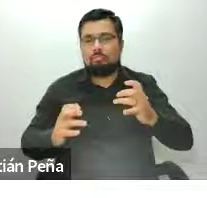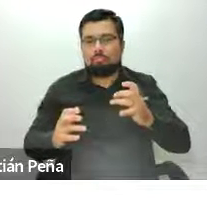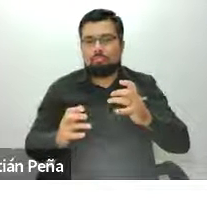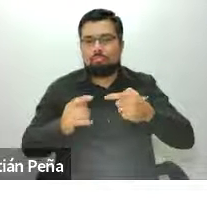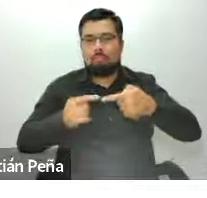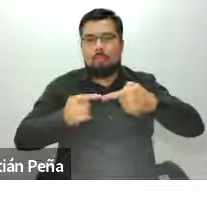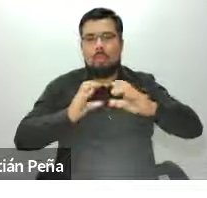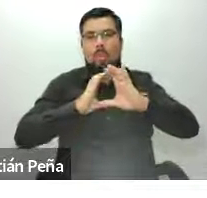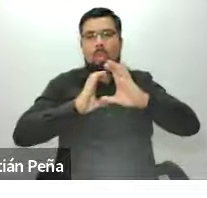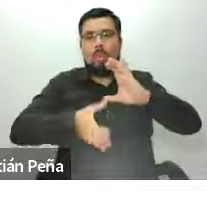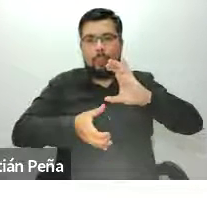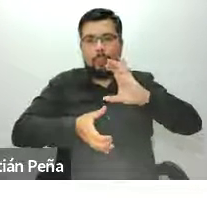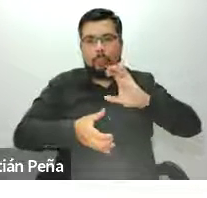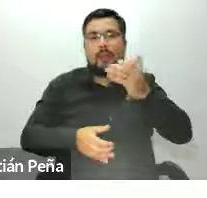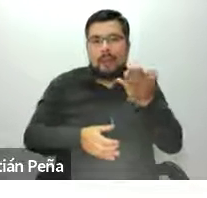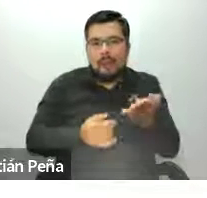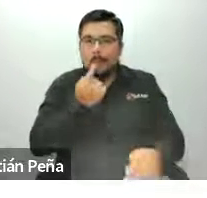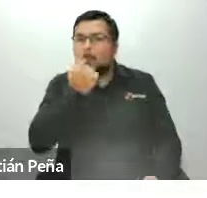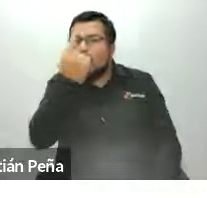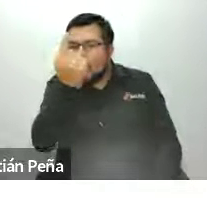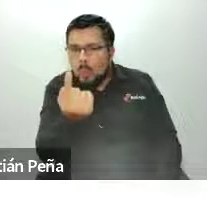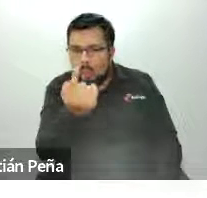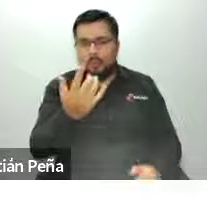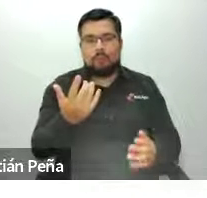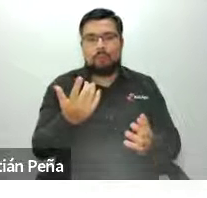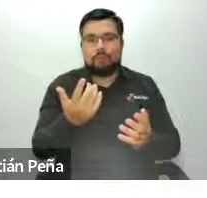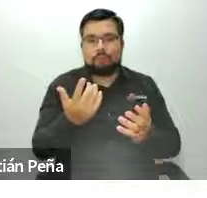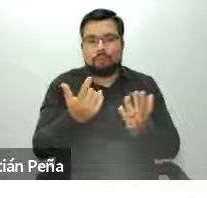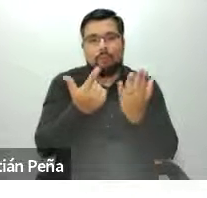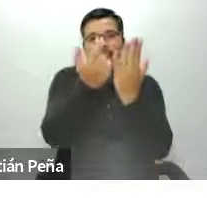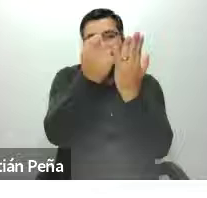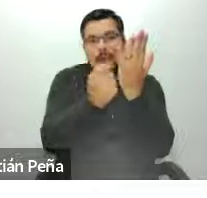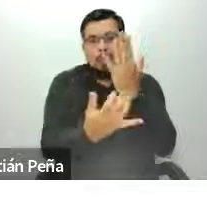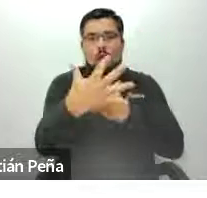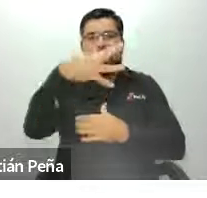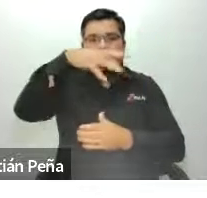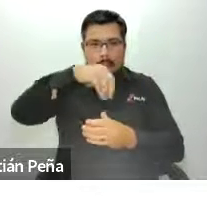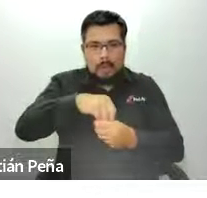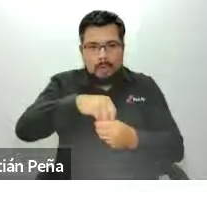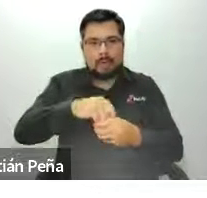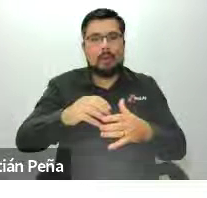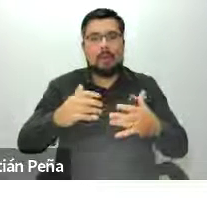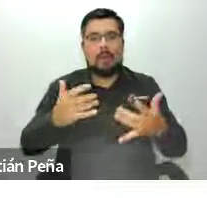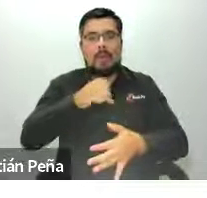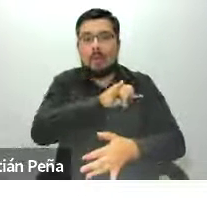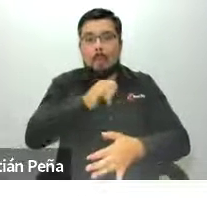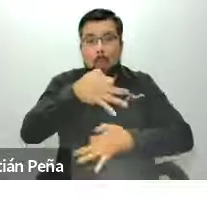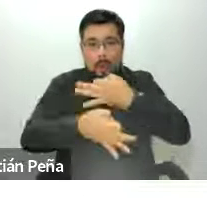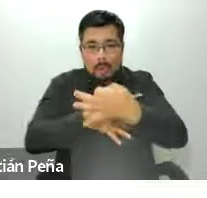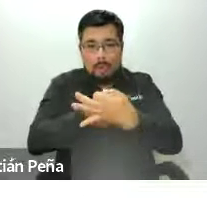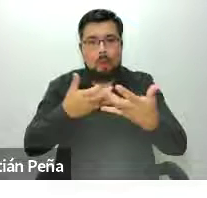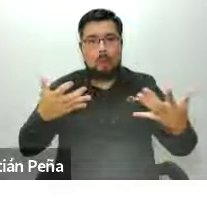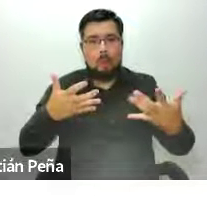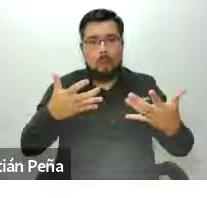preguntas, vino un proceso de validación interna, y hablamos de validación interna y ya les vamos a contar un poquito más cómo se configuraba el equipo al interior, ¿no es cierto?,